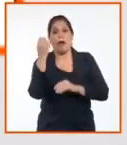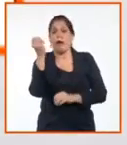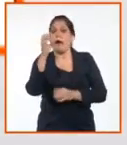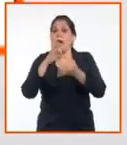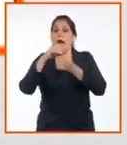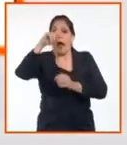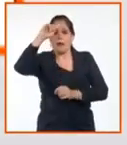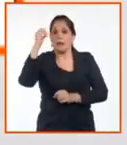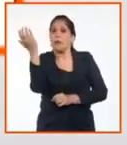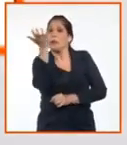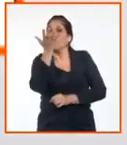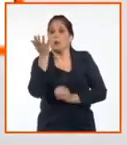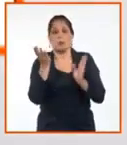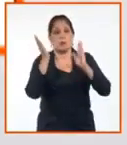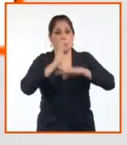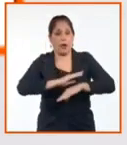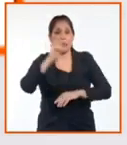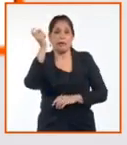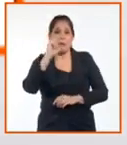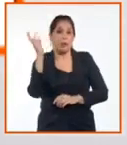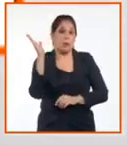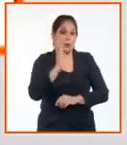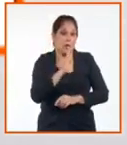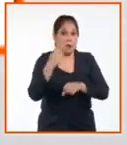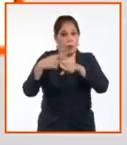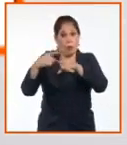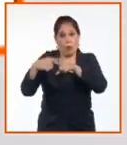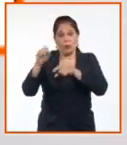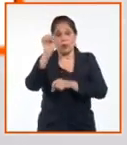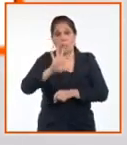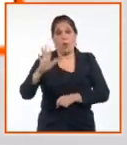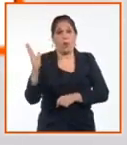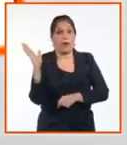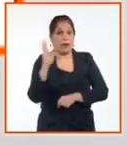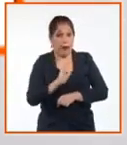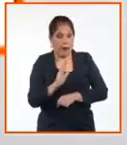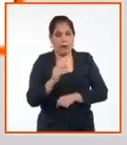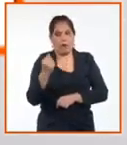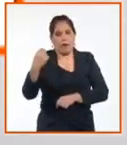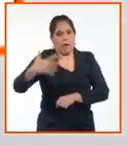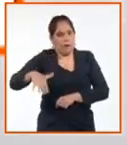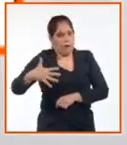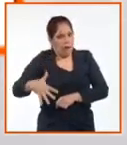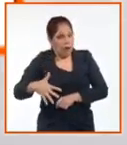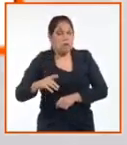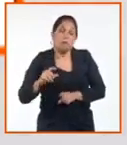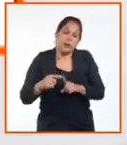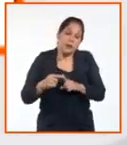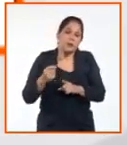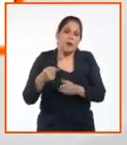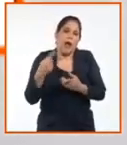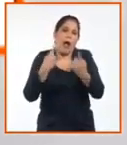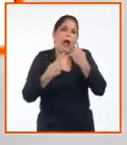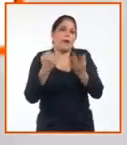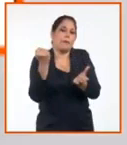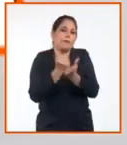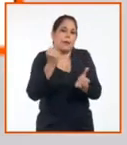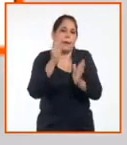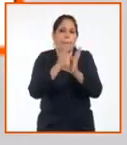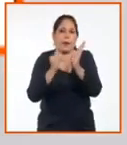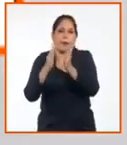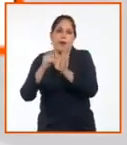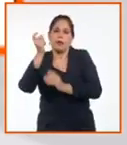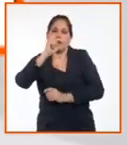el salbutamol lo estamos trayendo como decía el doctor de europa a un costo elevado pero estamos garantizando al menos todo los meses de esa